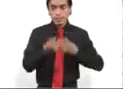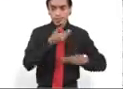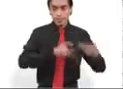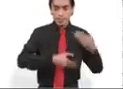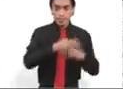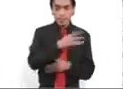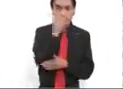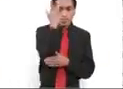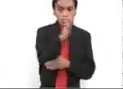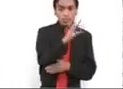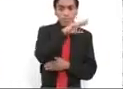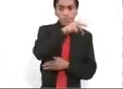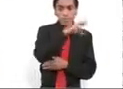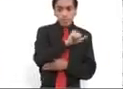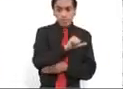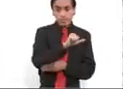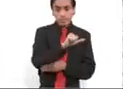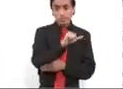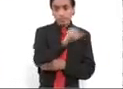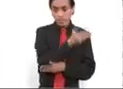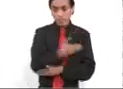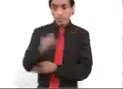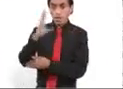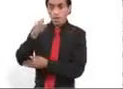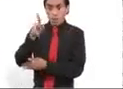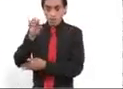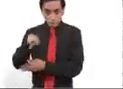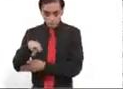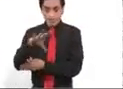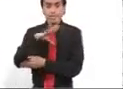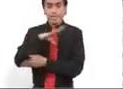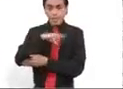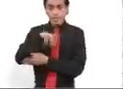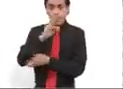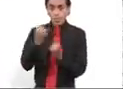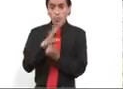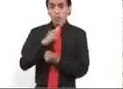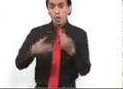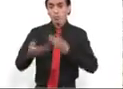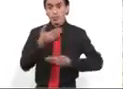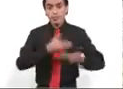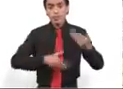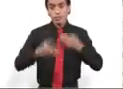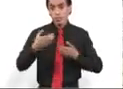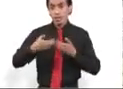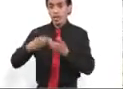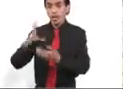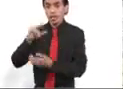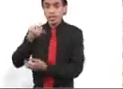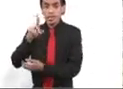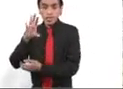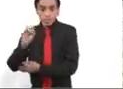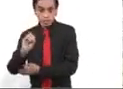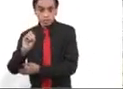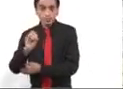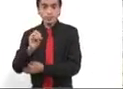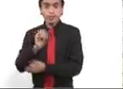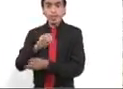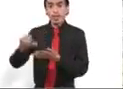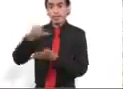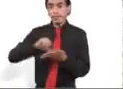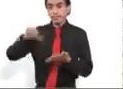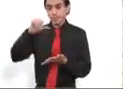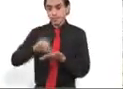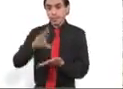Santa Marta y Constitución, sino, por ejemplo, también hay un servicio a Canal de Chalco, a Central de Abastos,